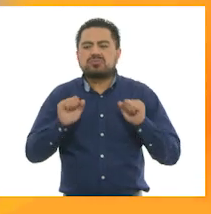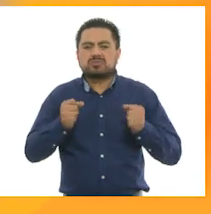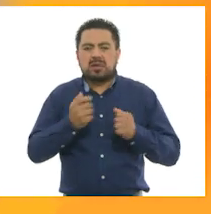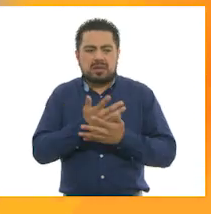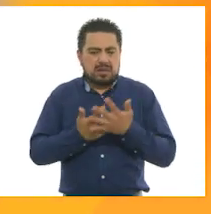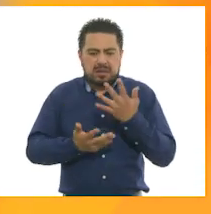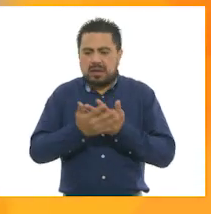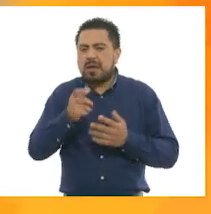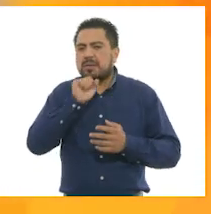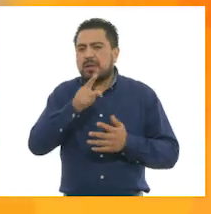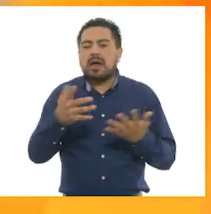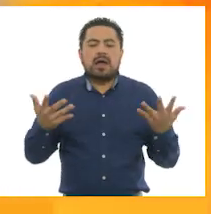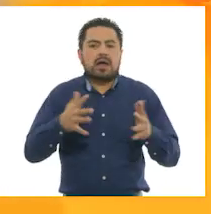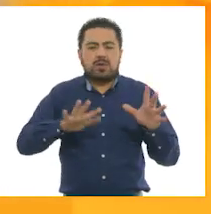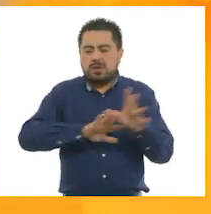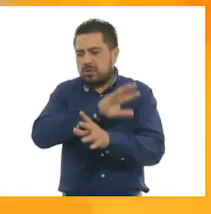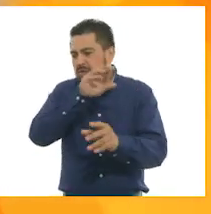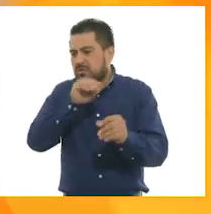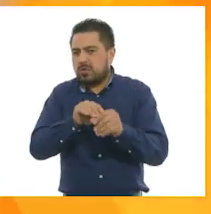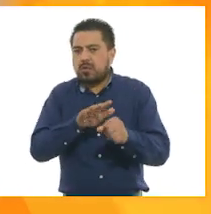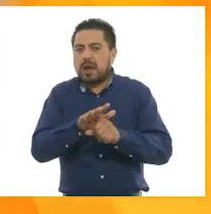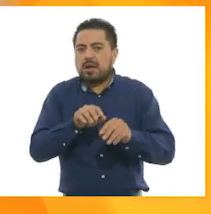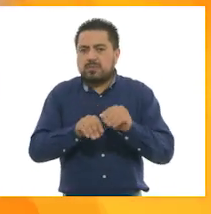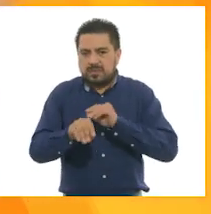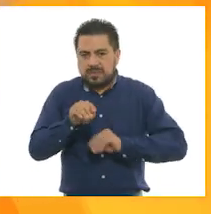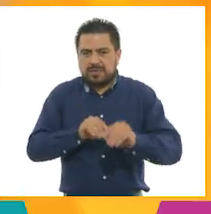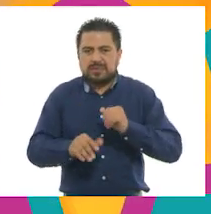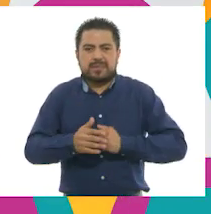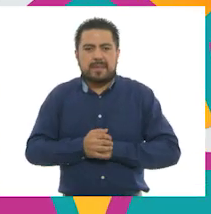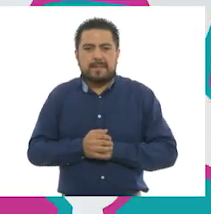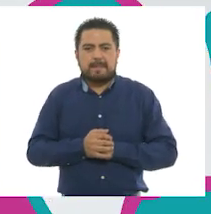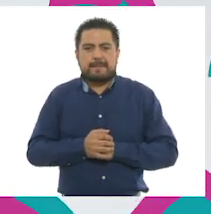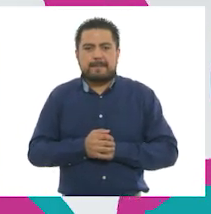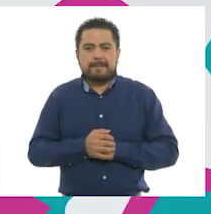y realizando todo tipo de movimientos.